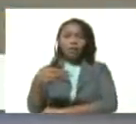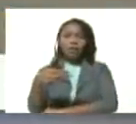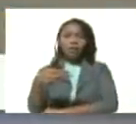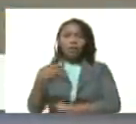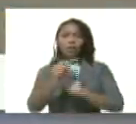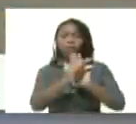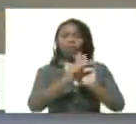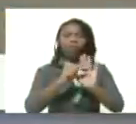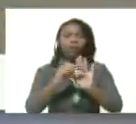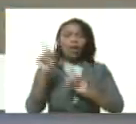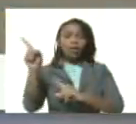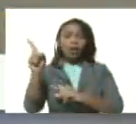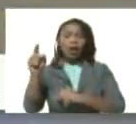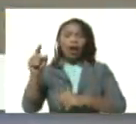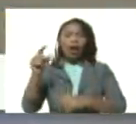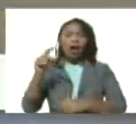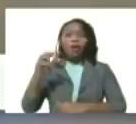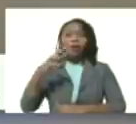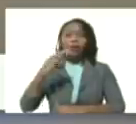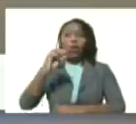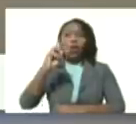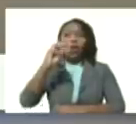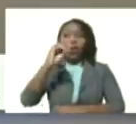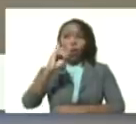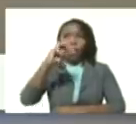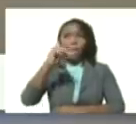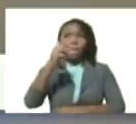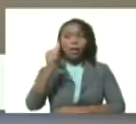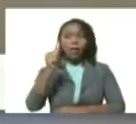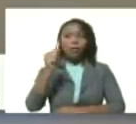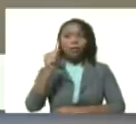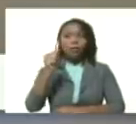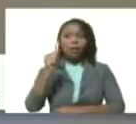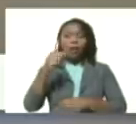Estatuto de Roma, por la persecución